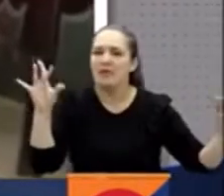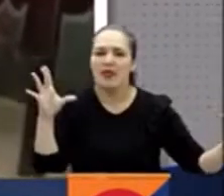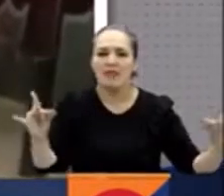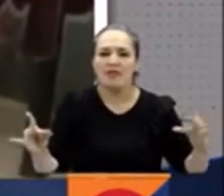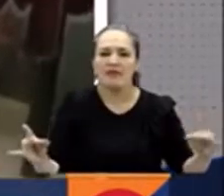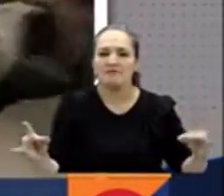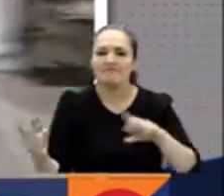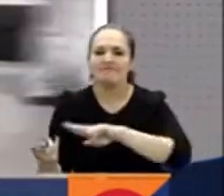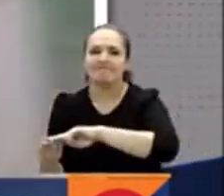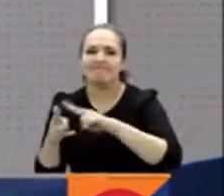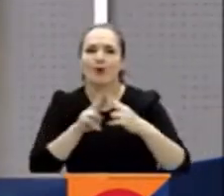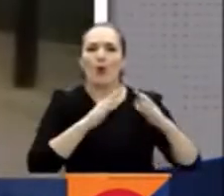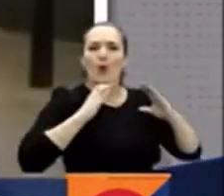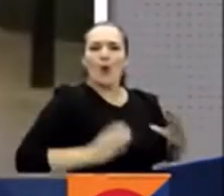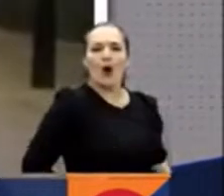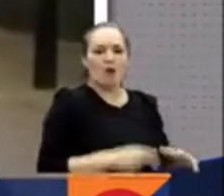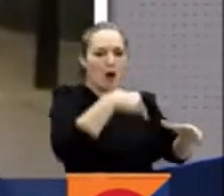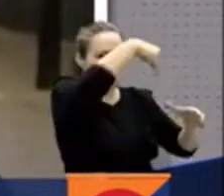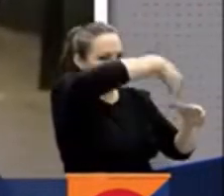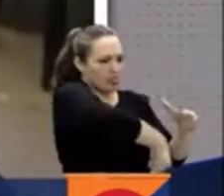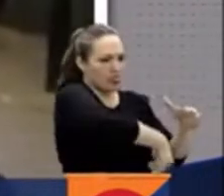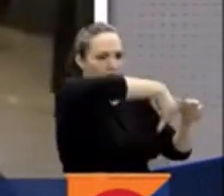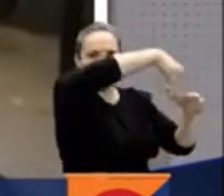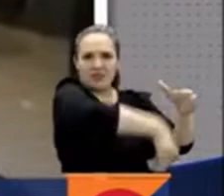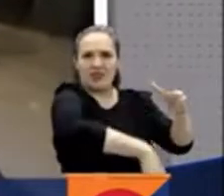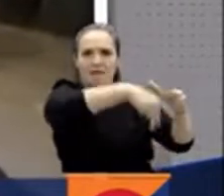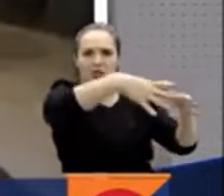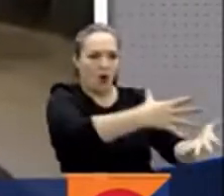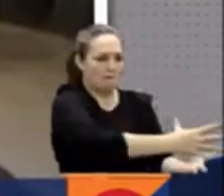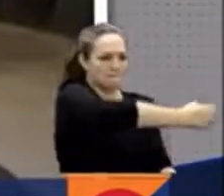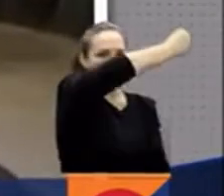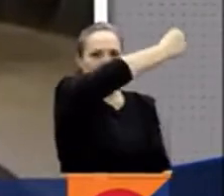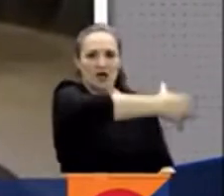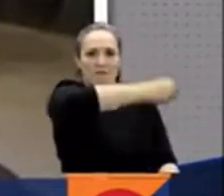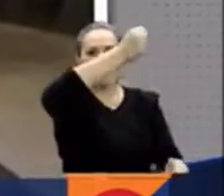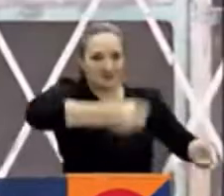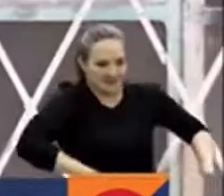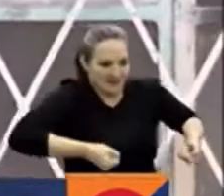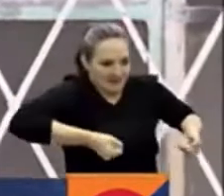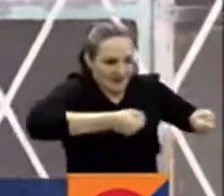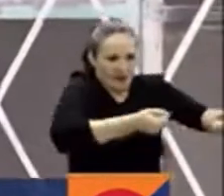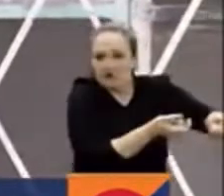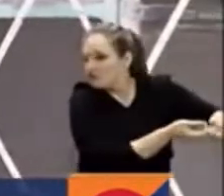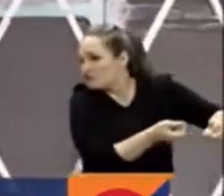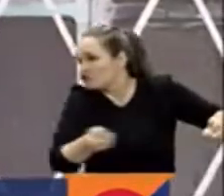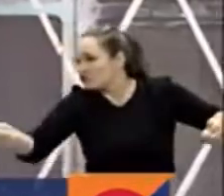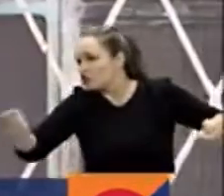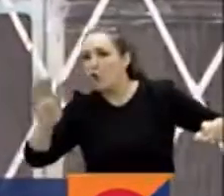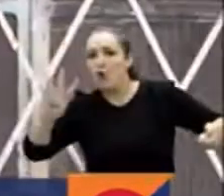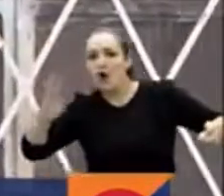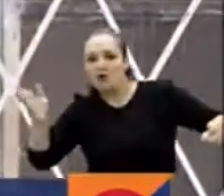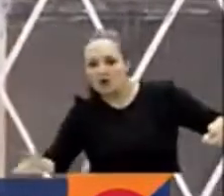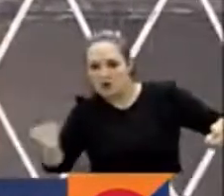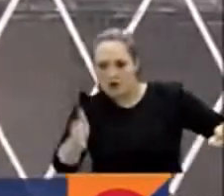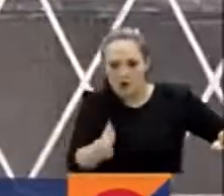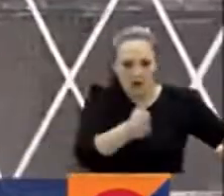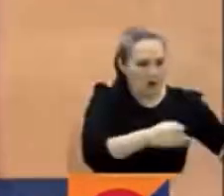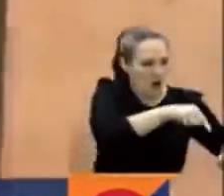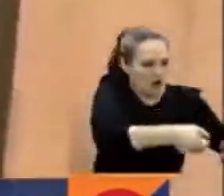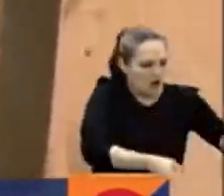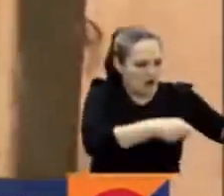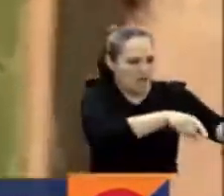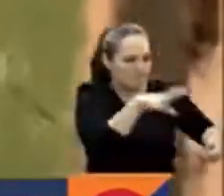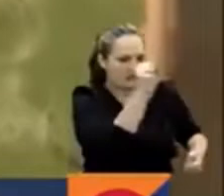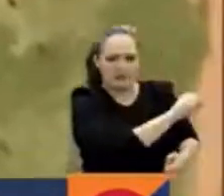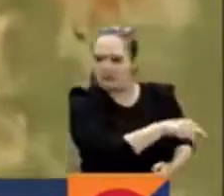3 cuerpos embolsados encontrados el pasado 25 de agosto sobre una carreta a escasas 4 cuadras de este lugar. Pero en esta vivienda